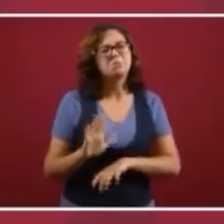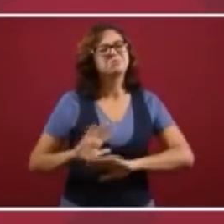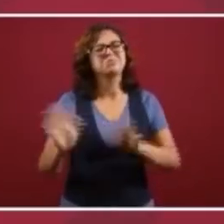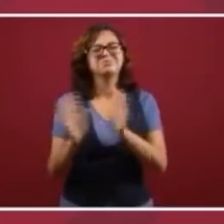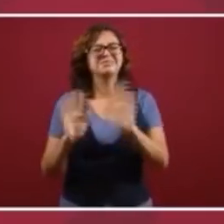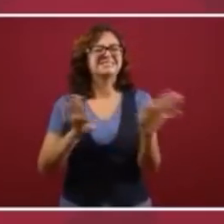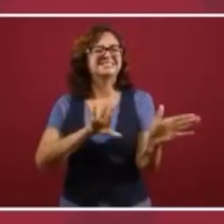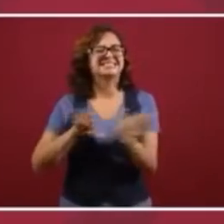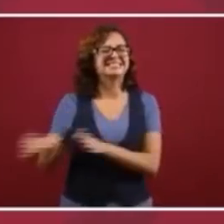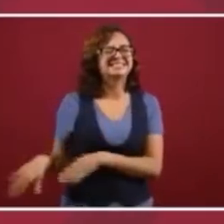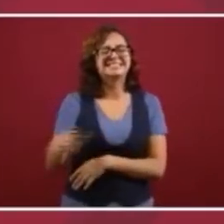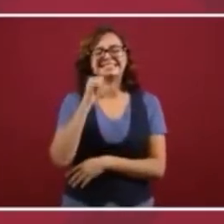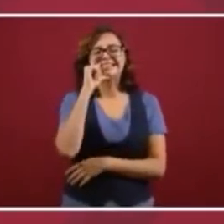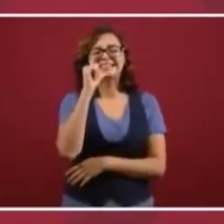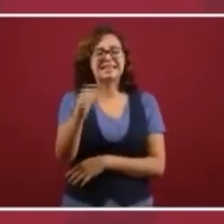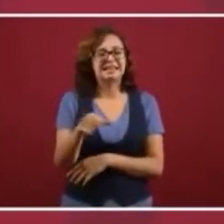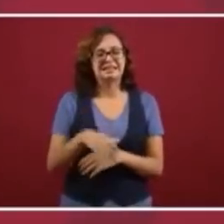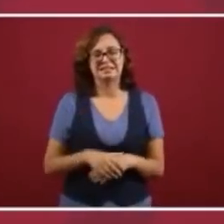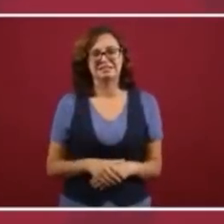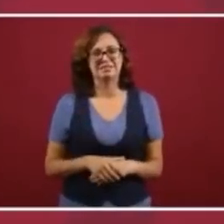un conocimiento